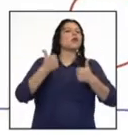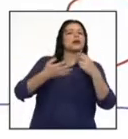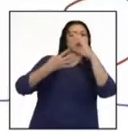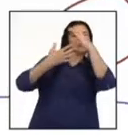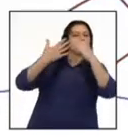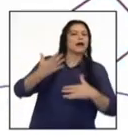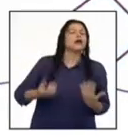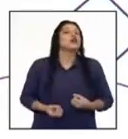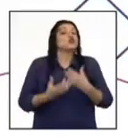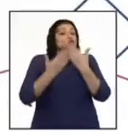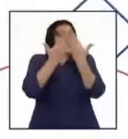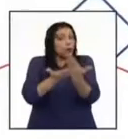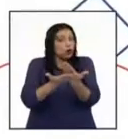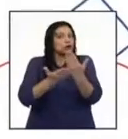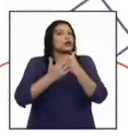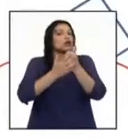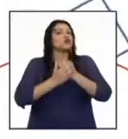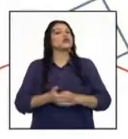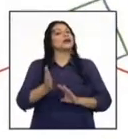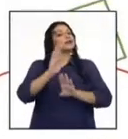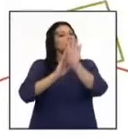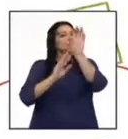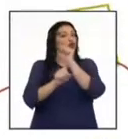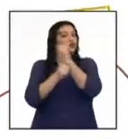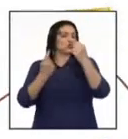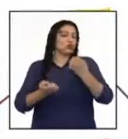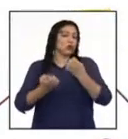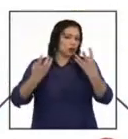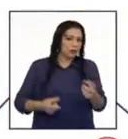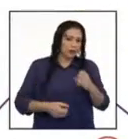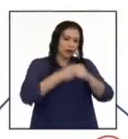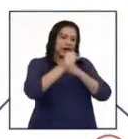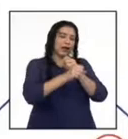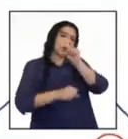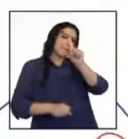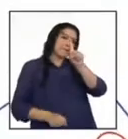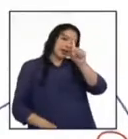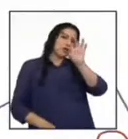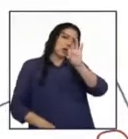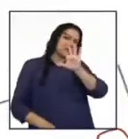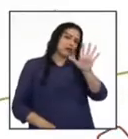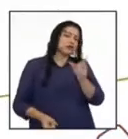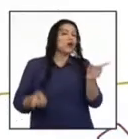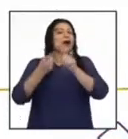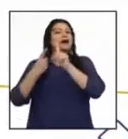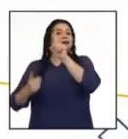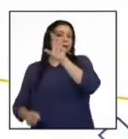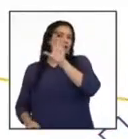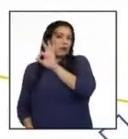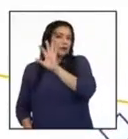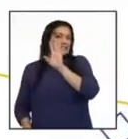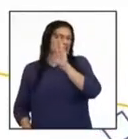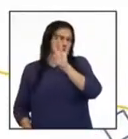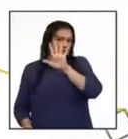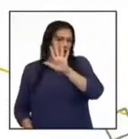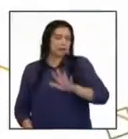su aporte al desarrollo socioeconómico de nuestro país entre 1955 y 1975.